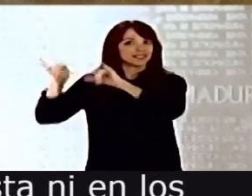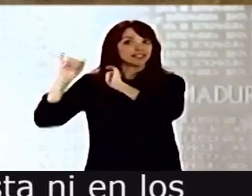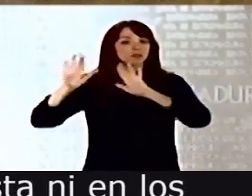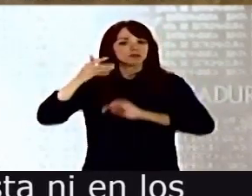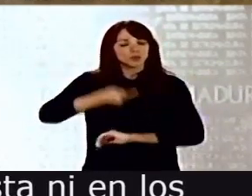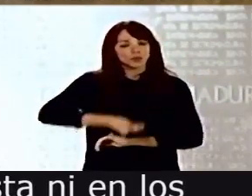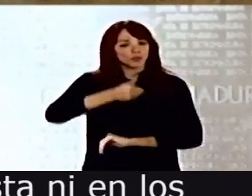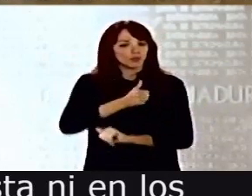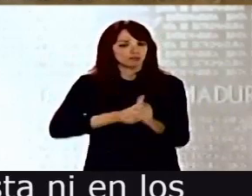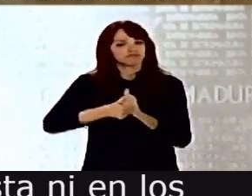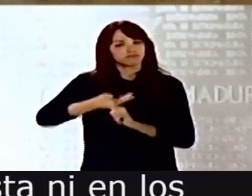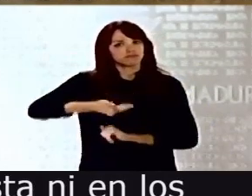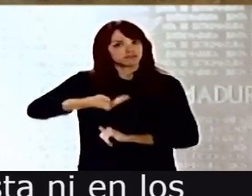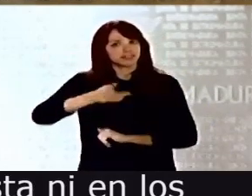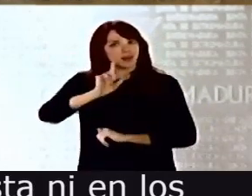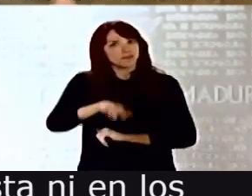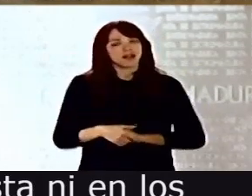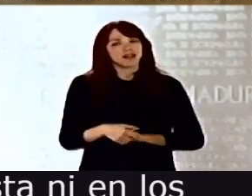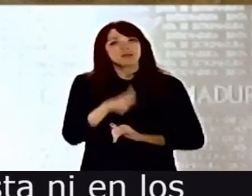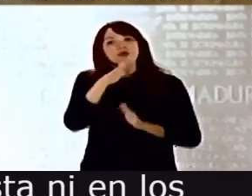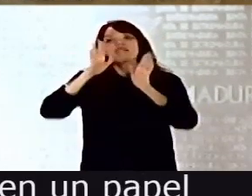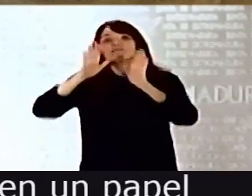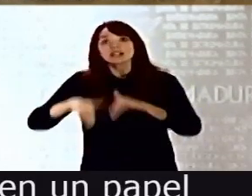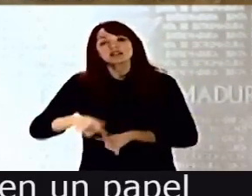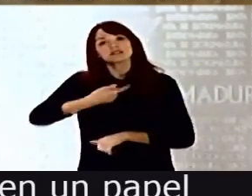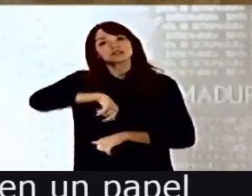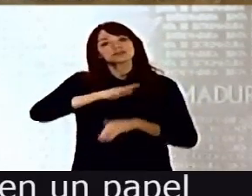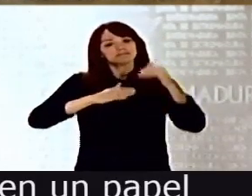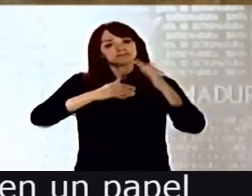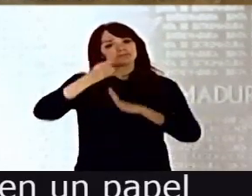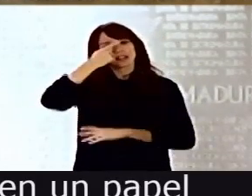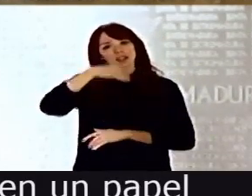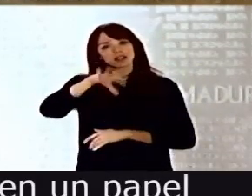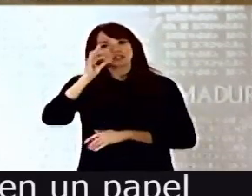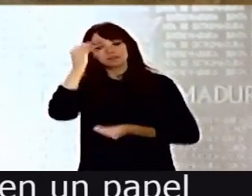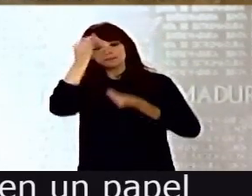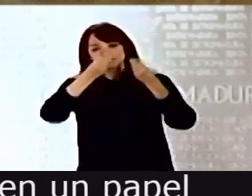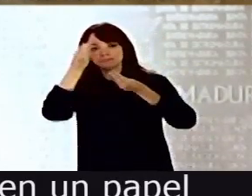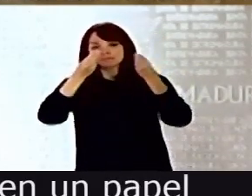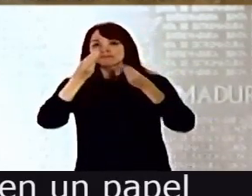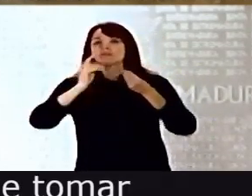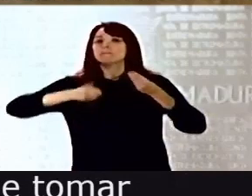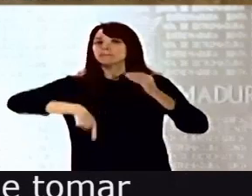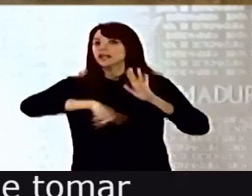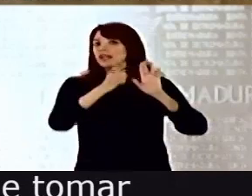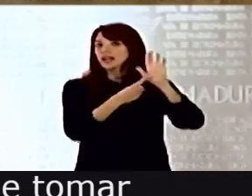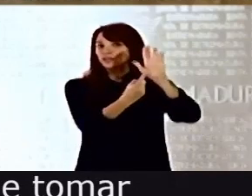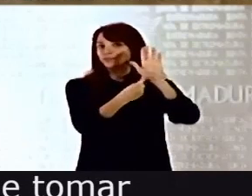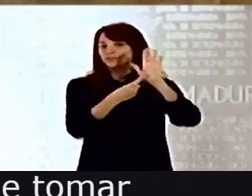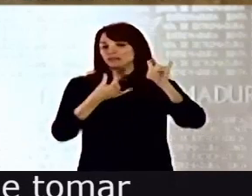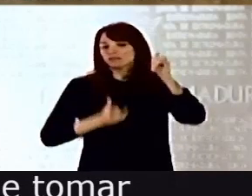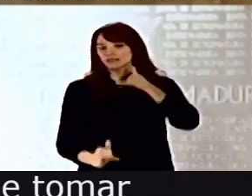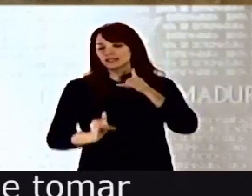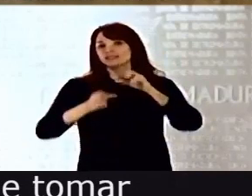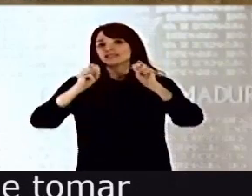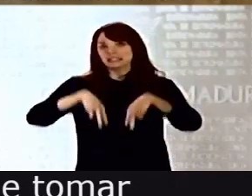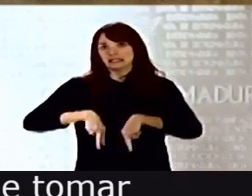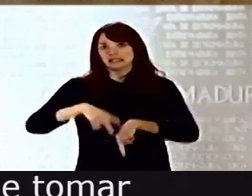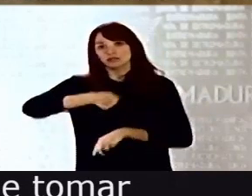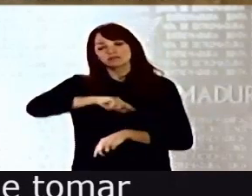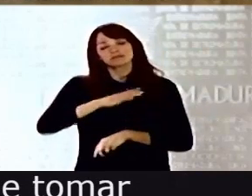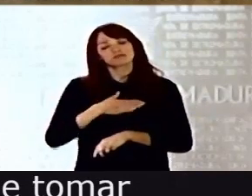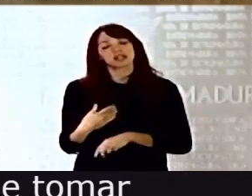tan importante para que al final quienes tenemos que tomar las decisiones las tomemos conforme a la ley, no metamos la pata y las cosas estén bien hechas. Quiero